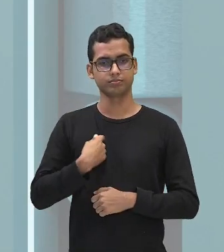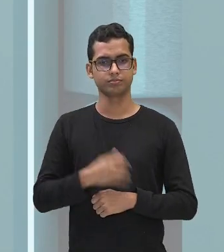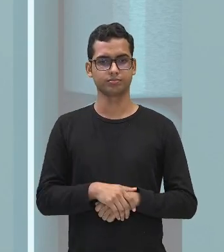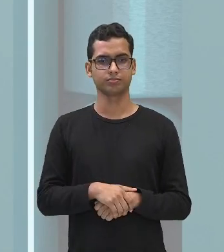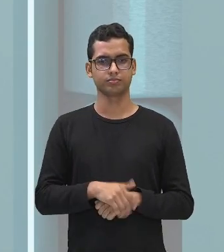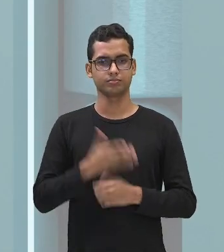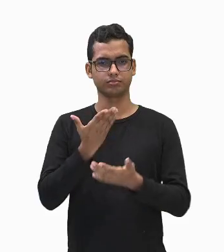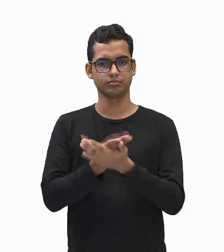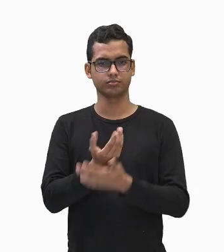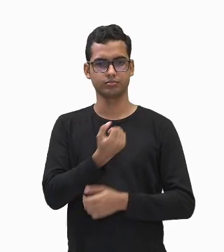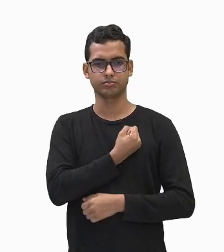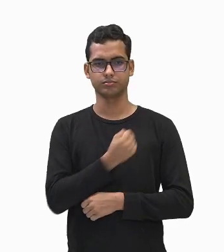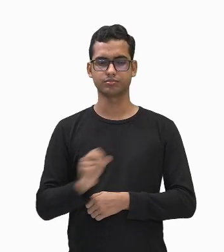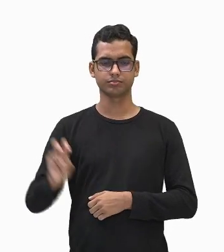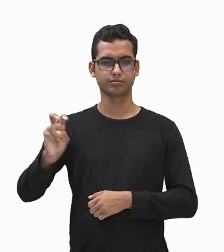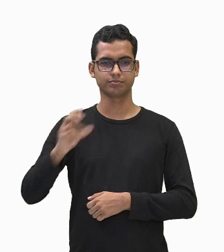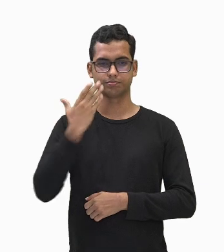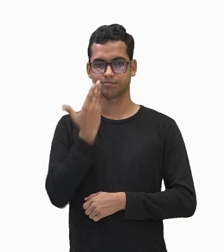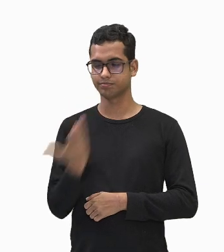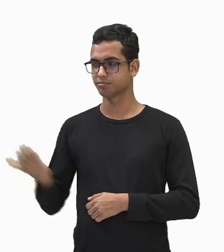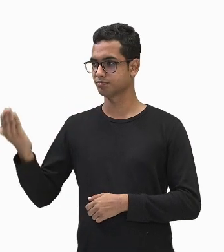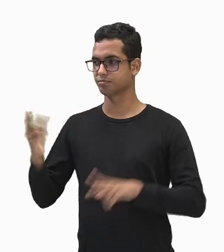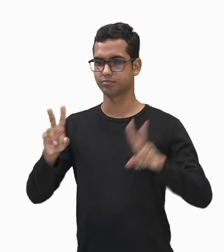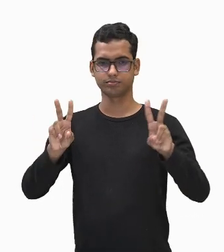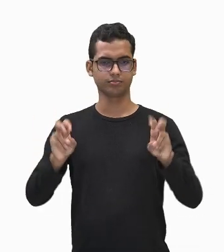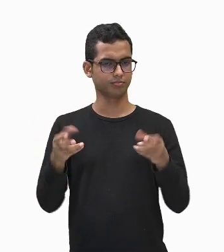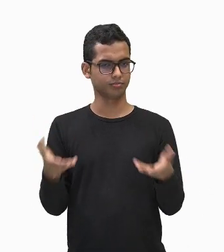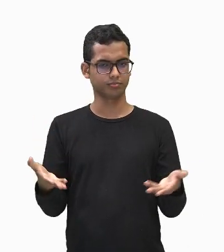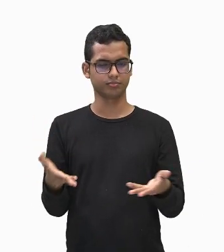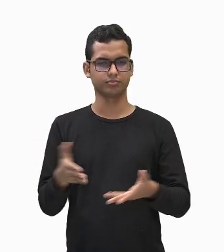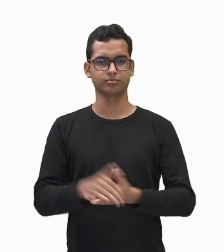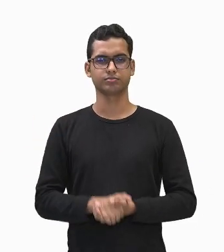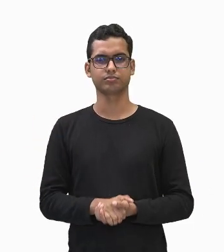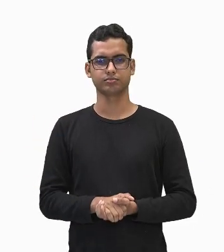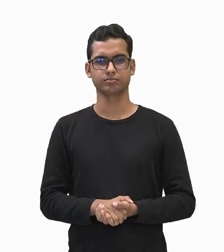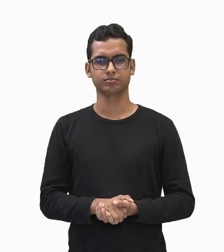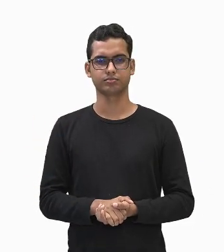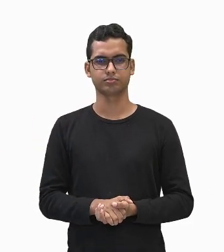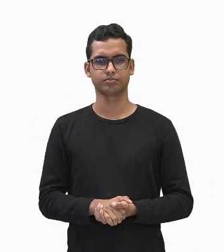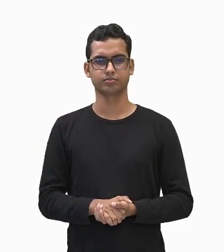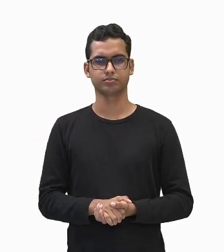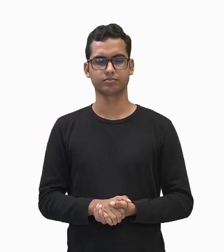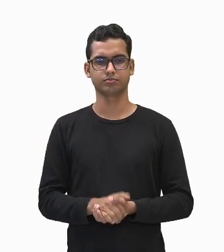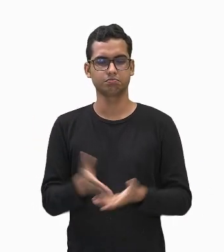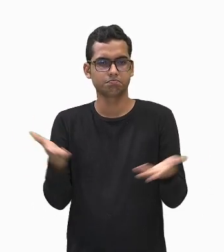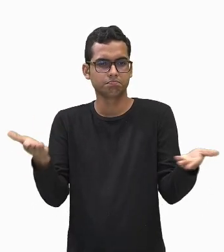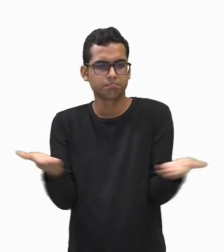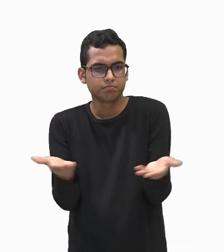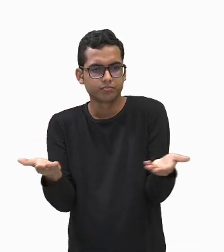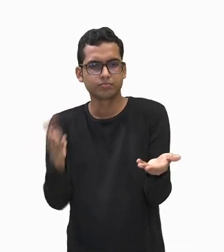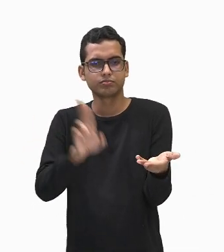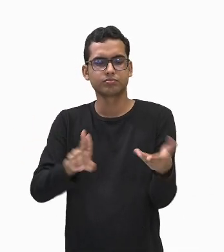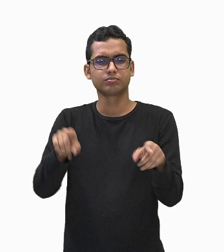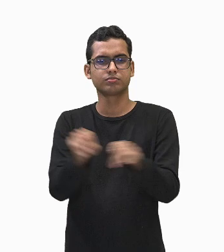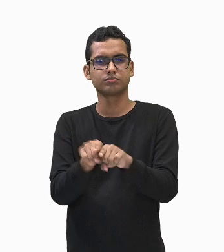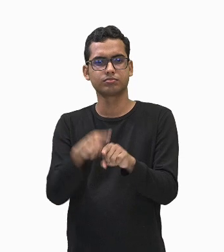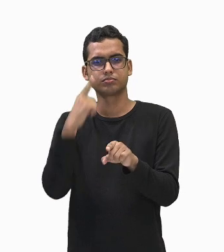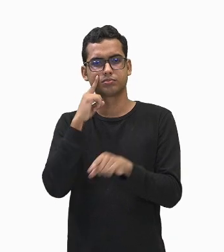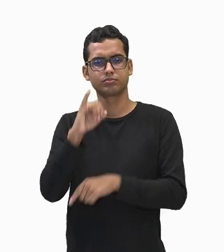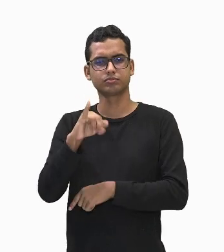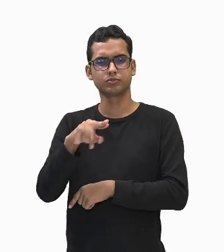de número 5, objeto de conhecimento, presente de indicativo,